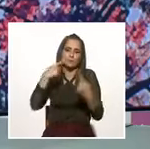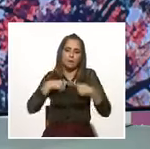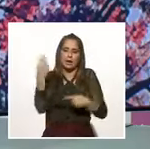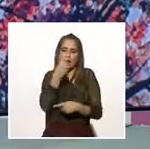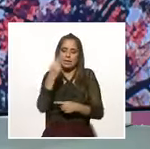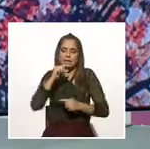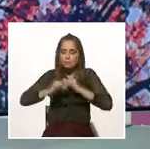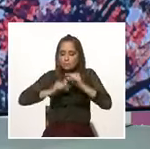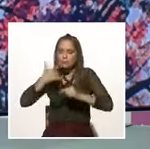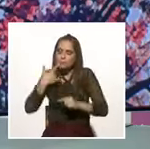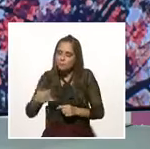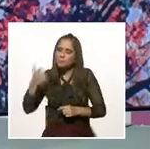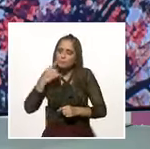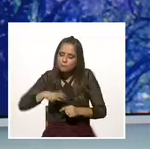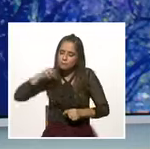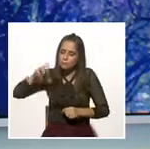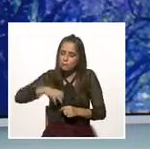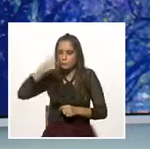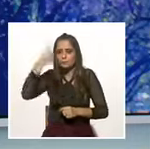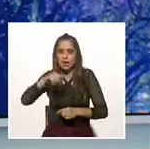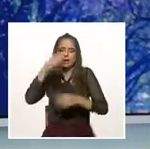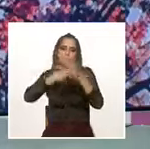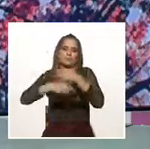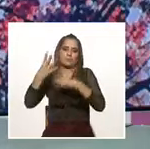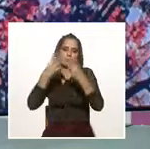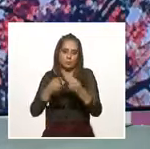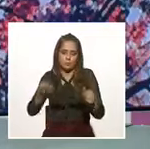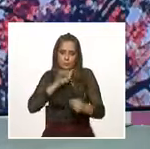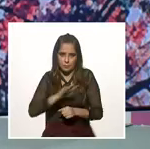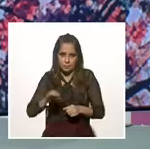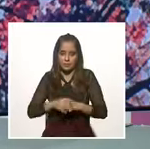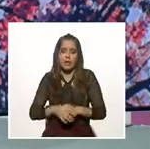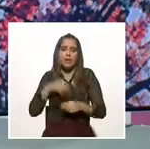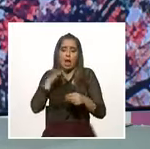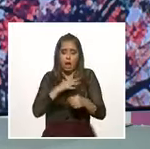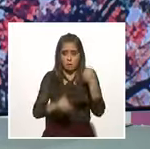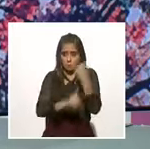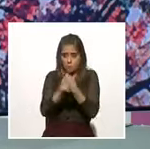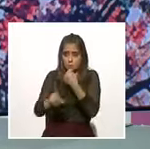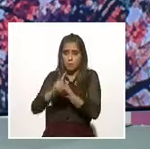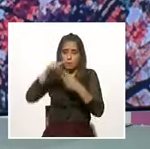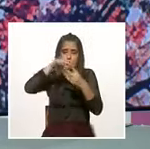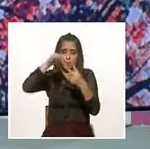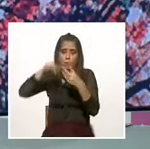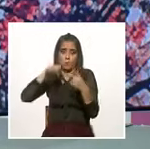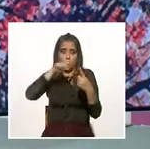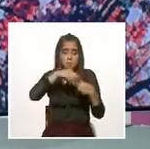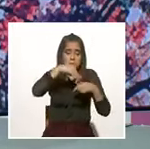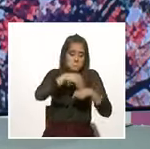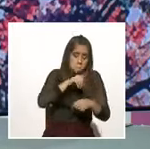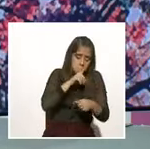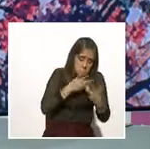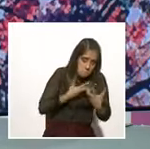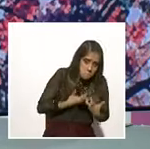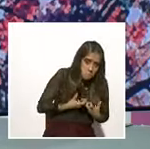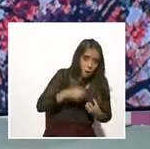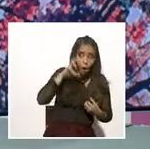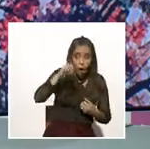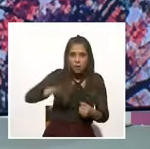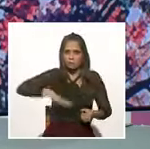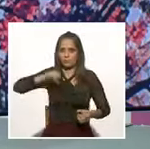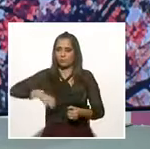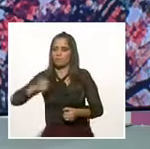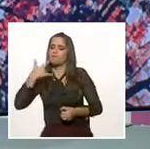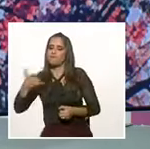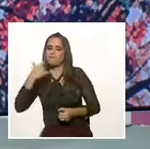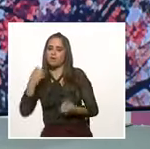más resilientes, ¿no? Sí, tenemos dos opciones, ¿no? Ante la adversidad, someternos o sobreponernos. Y yo creo que los mexicanos siempre